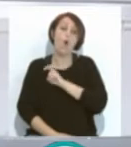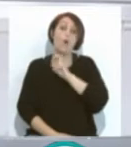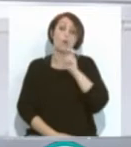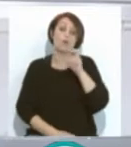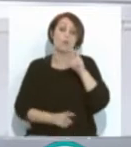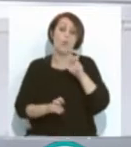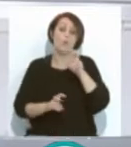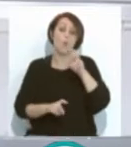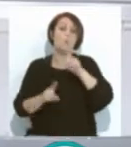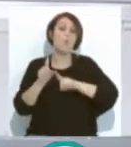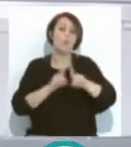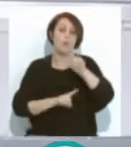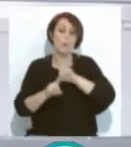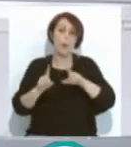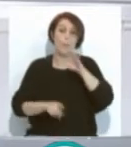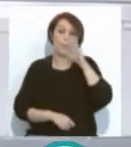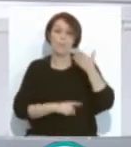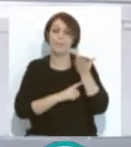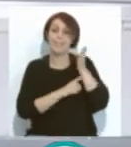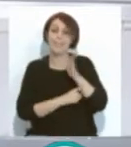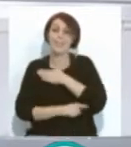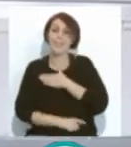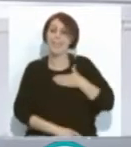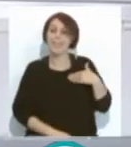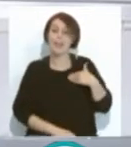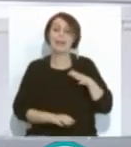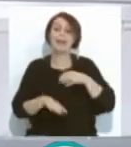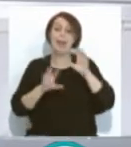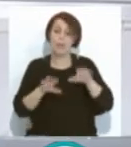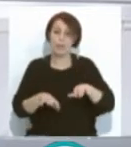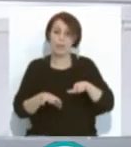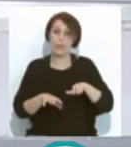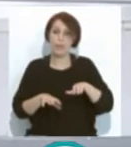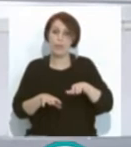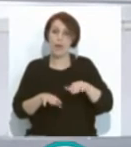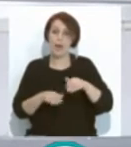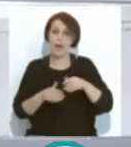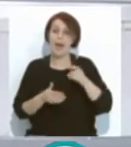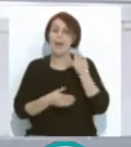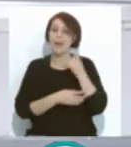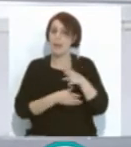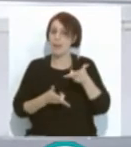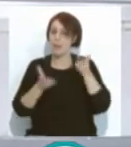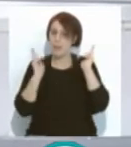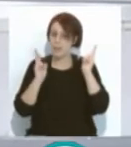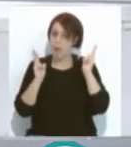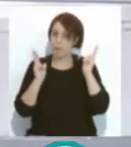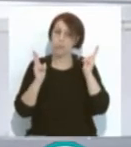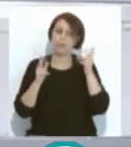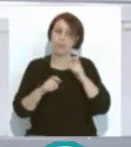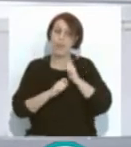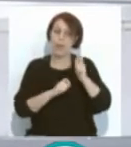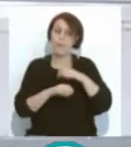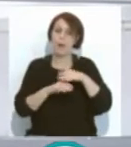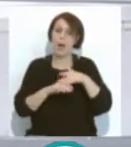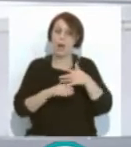otro nuevo conflicto, porque el representante quiere que el Cádiz le dé la carta de libertad para poder marcharse al club que desee. El